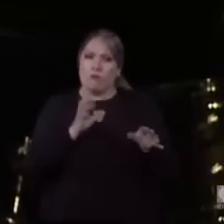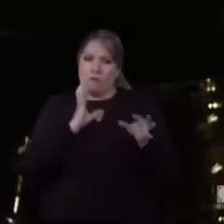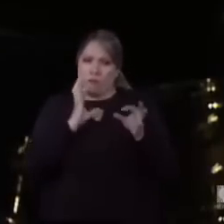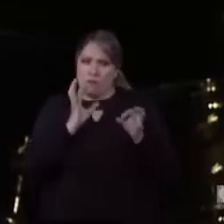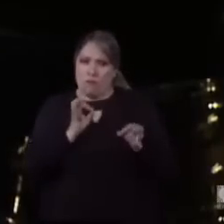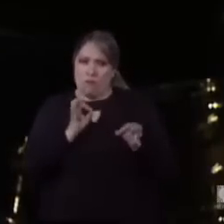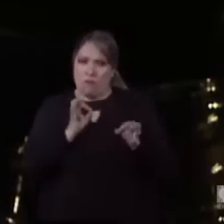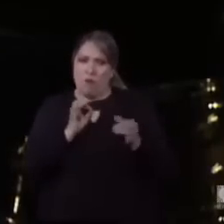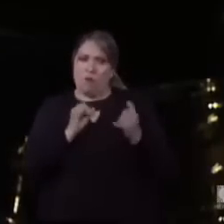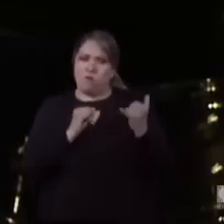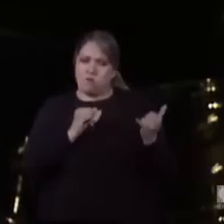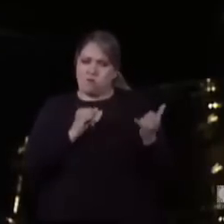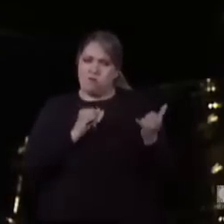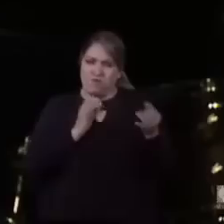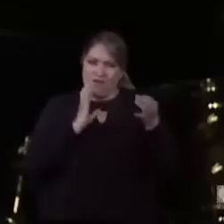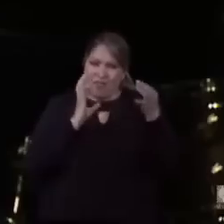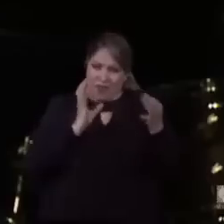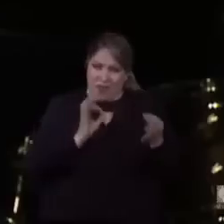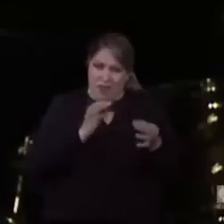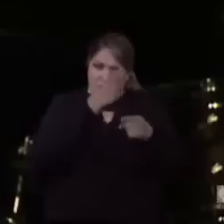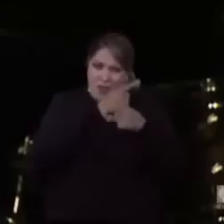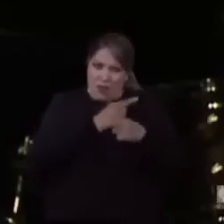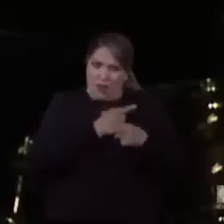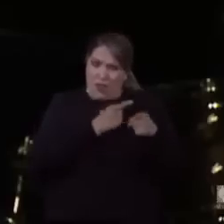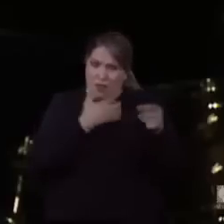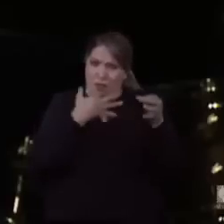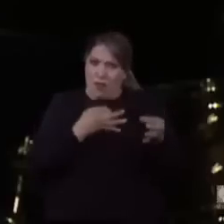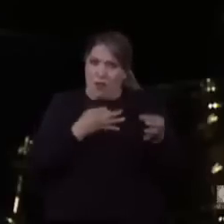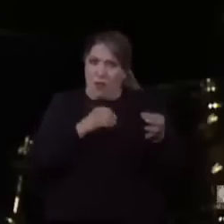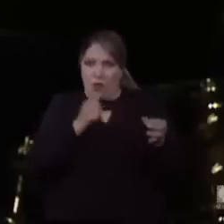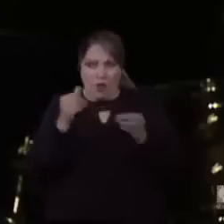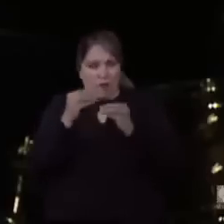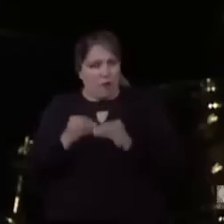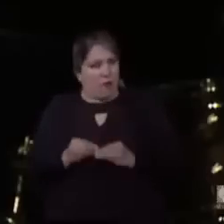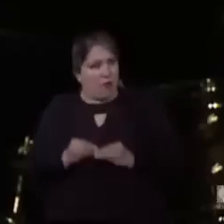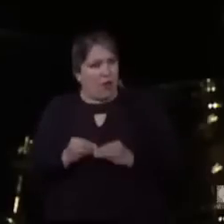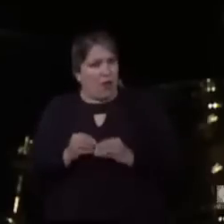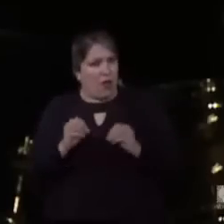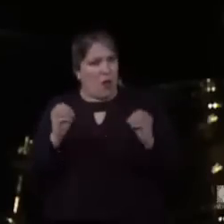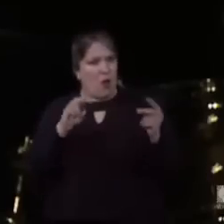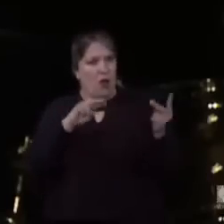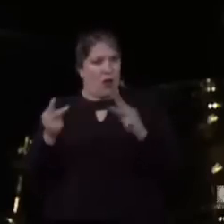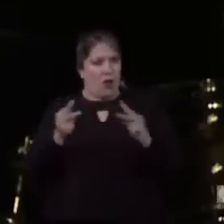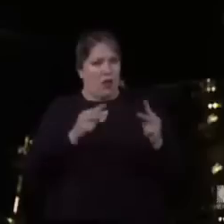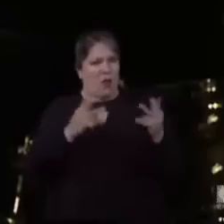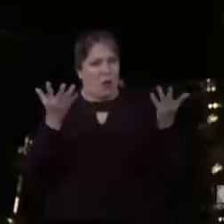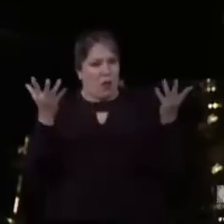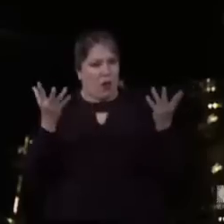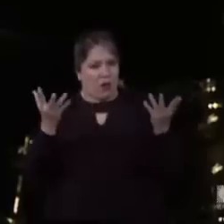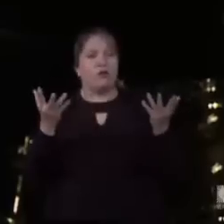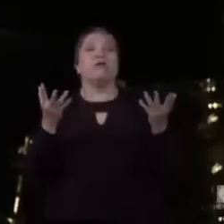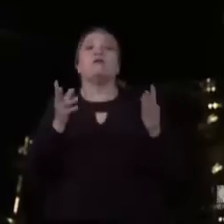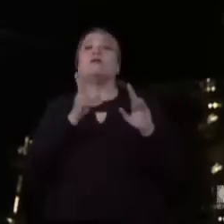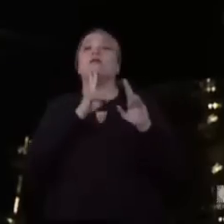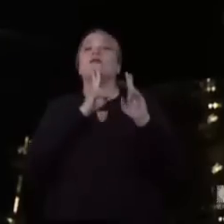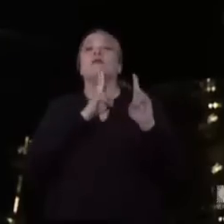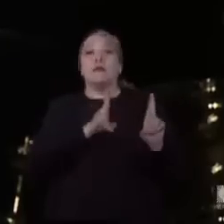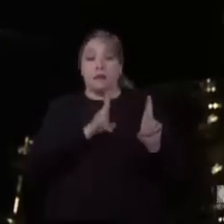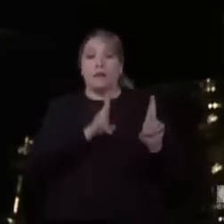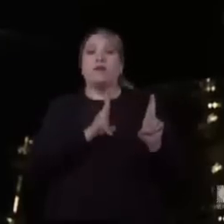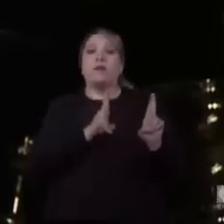realmente ocurrió? ¿Estamos seguros de que es así y no de otra manera? La respuesta